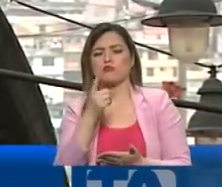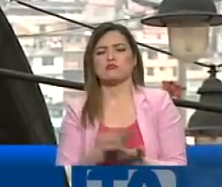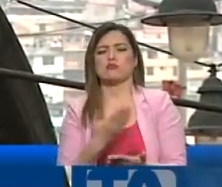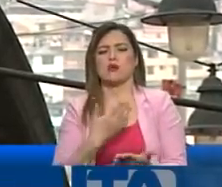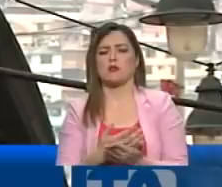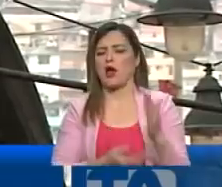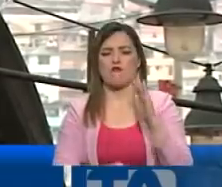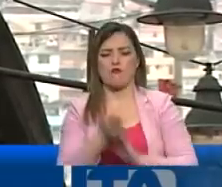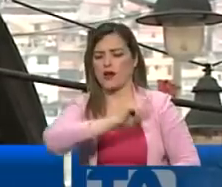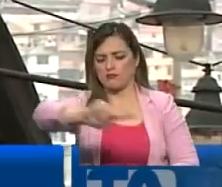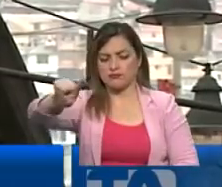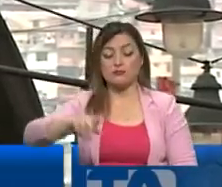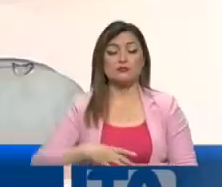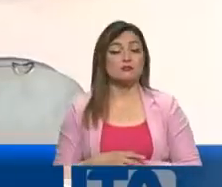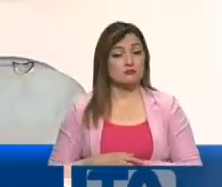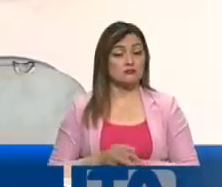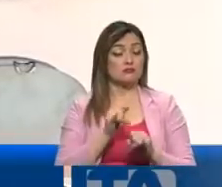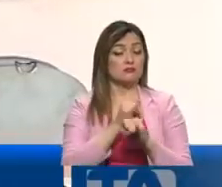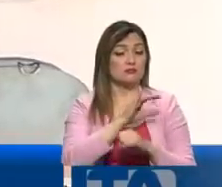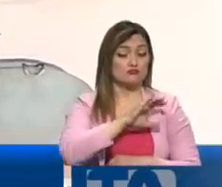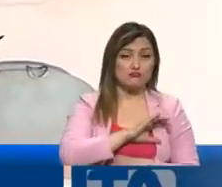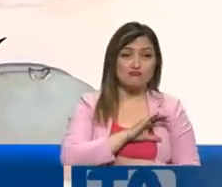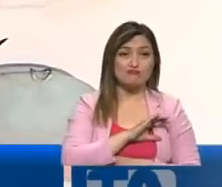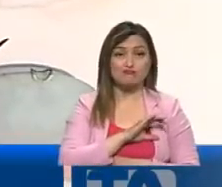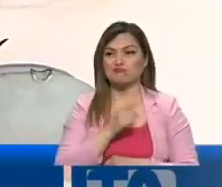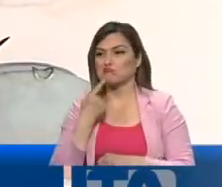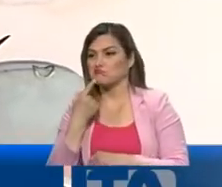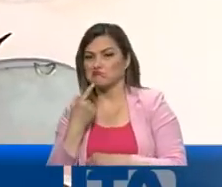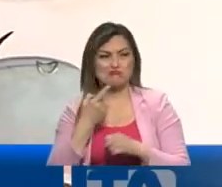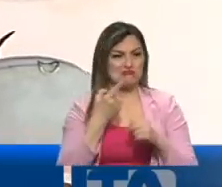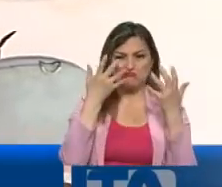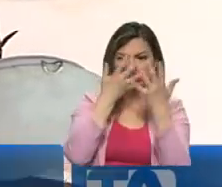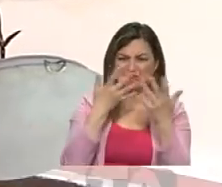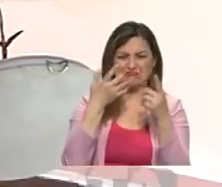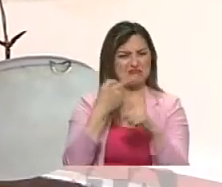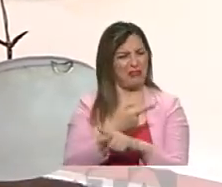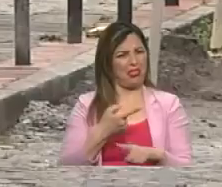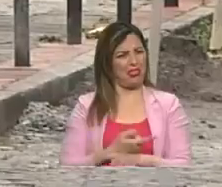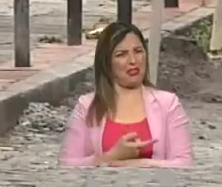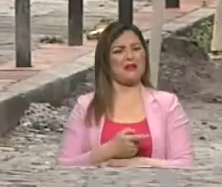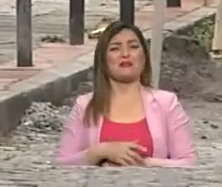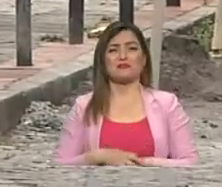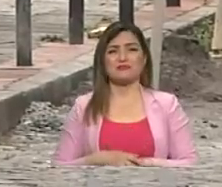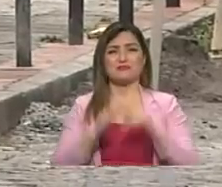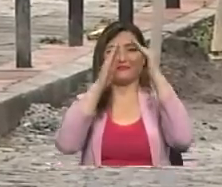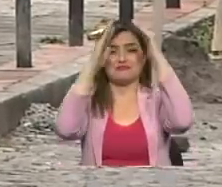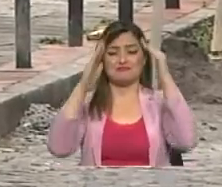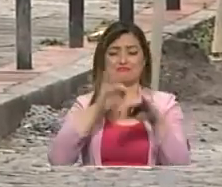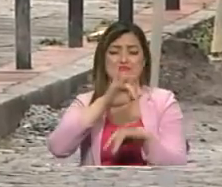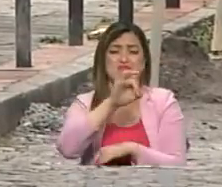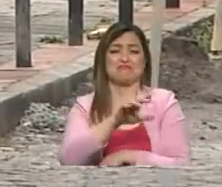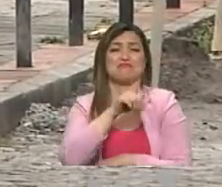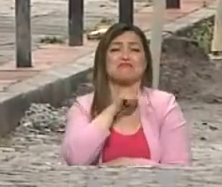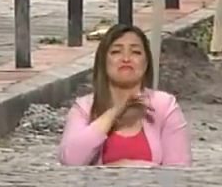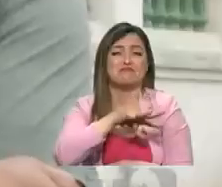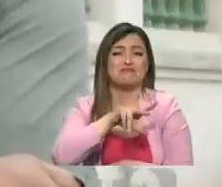otro. Y así, entre entidades del municipio que se contradicen y se complican, la consecuencia es que quedan casas abandonadas a merced de